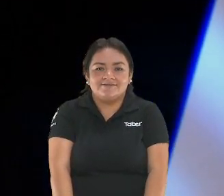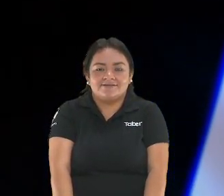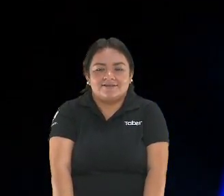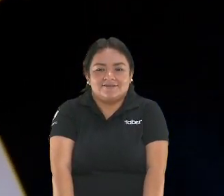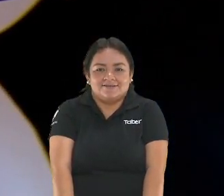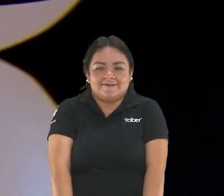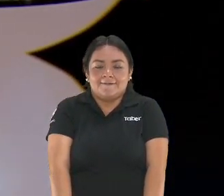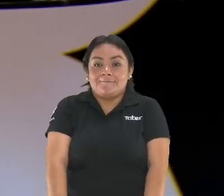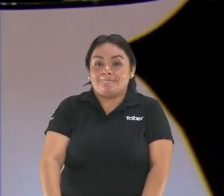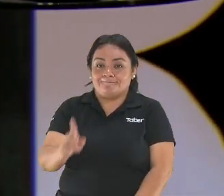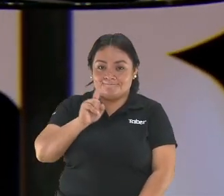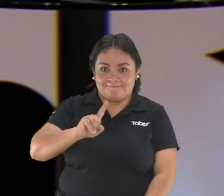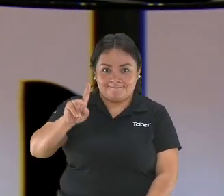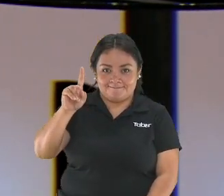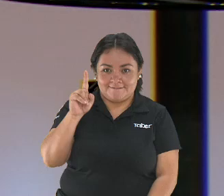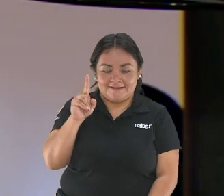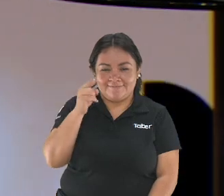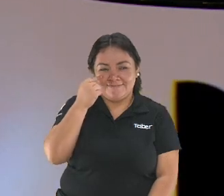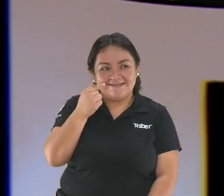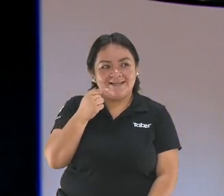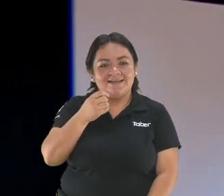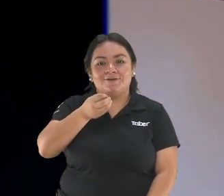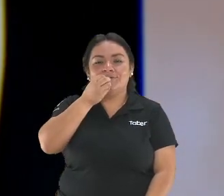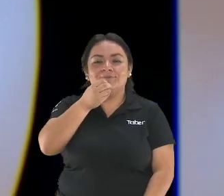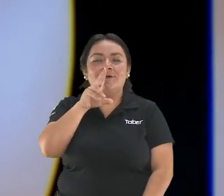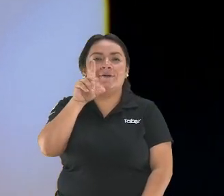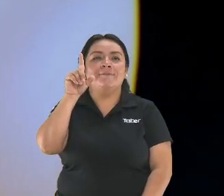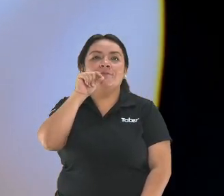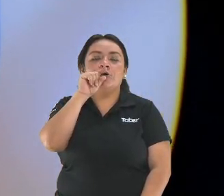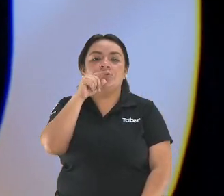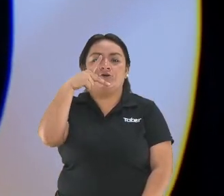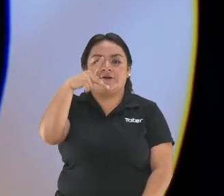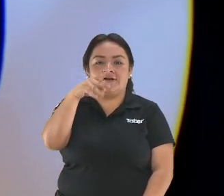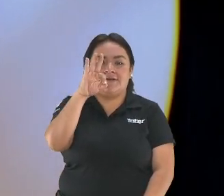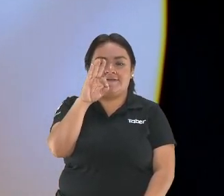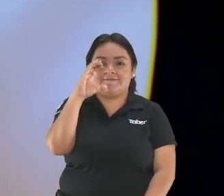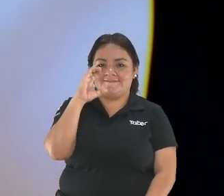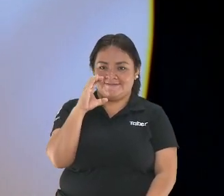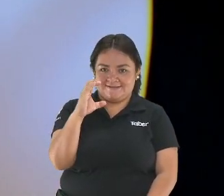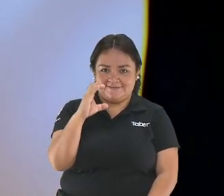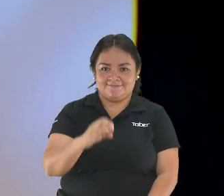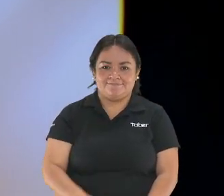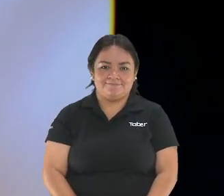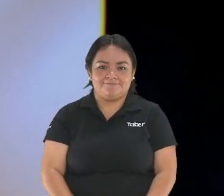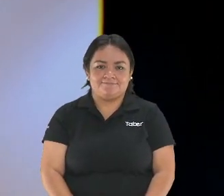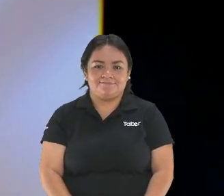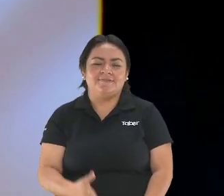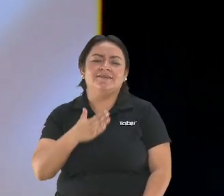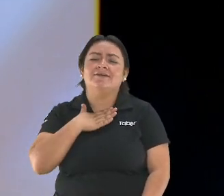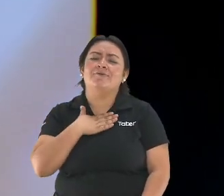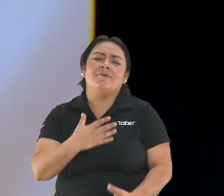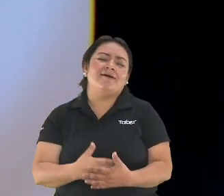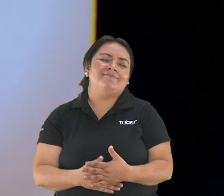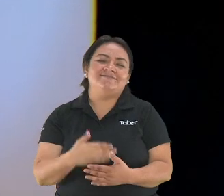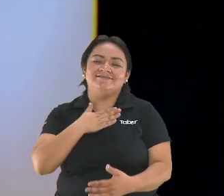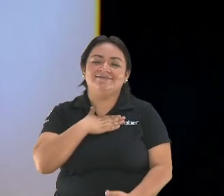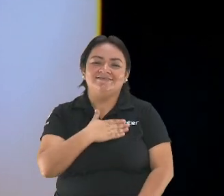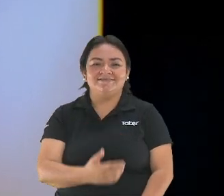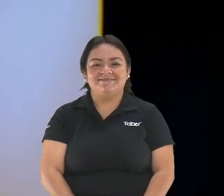el señor de kfc cuantos han comido kfc que conste que no es promoción es que tengo hambre